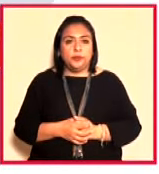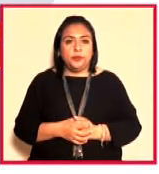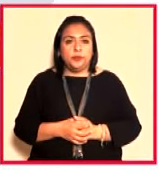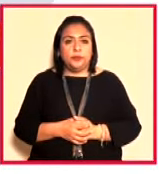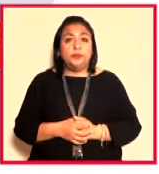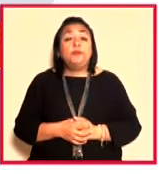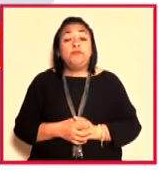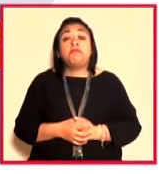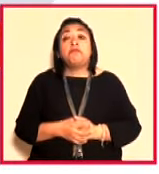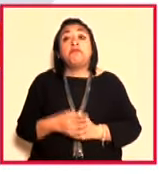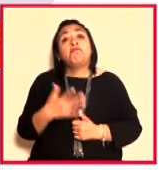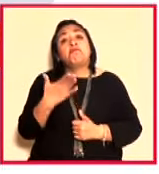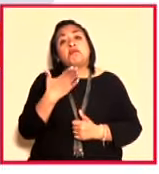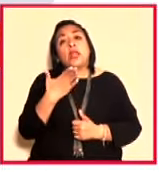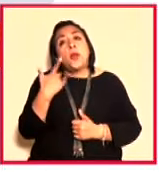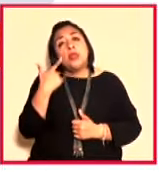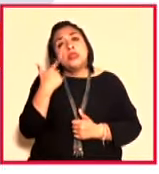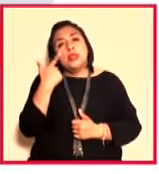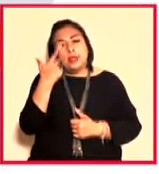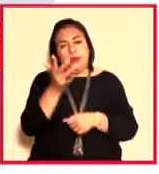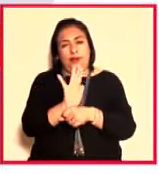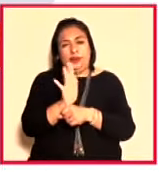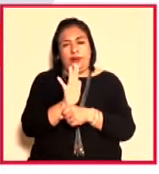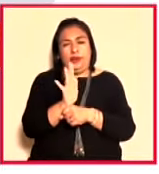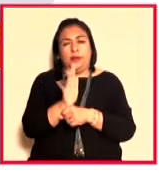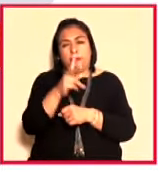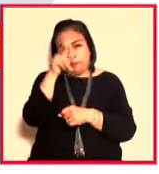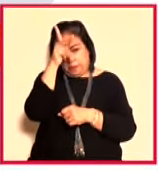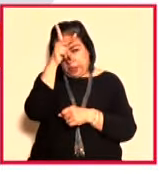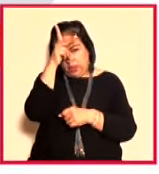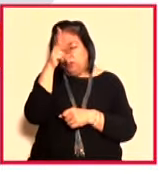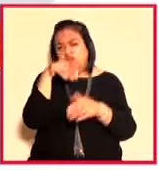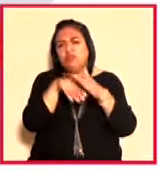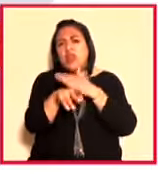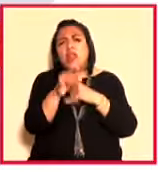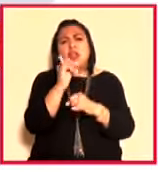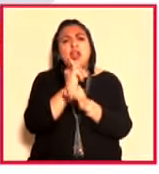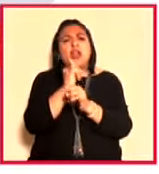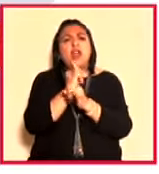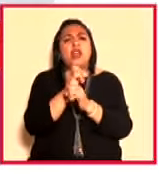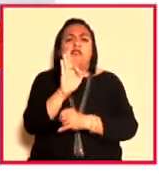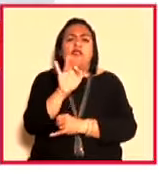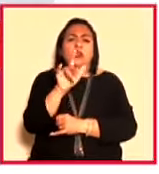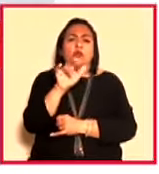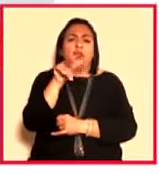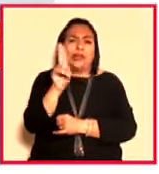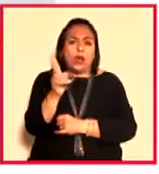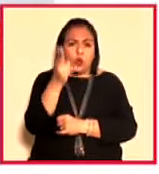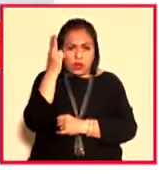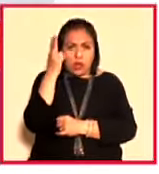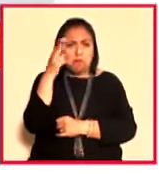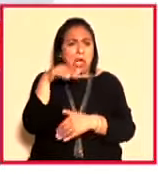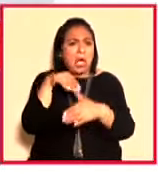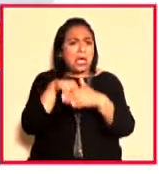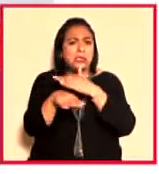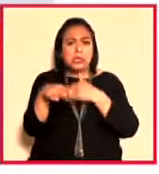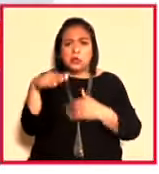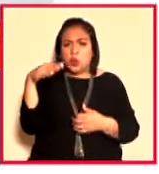Para disfrutar del ciclo virtual de cine peruano, basta con entrar a la página de la Filmoteca de la UNAM. El acceso es